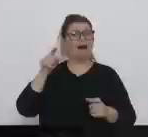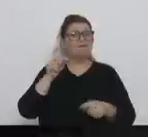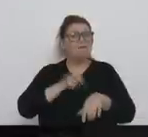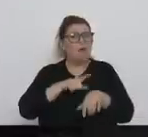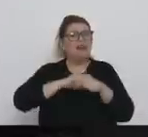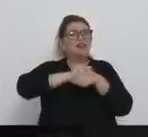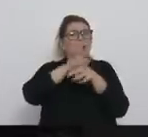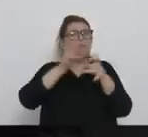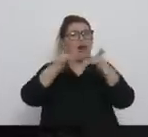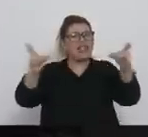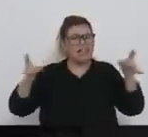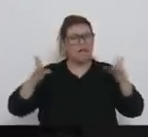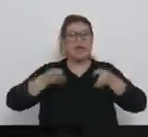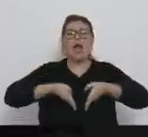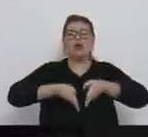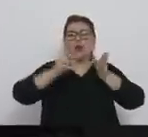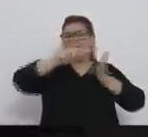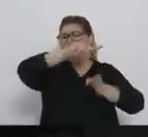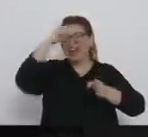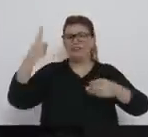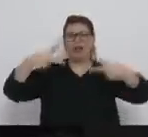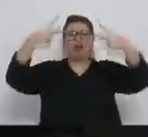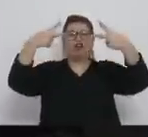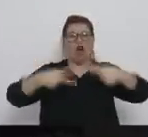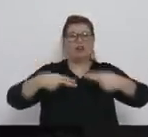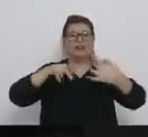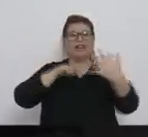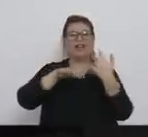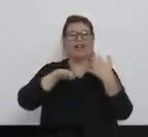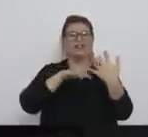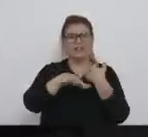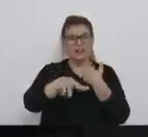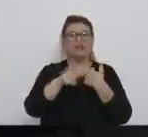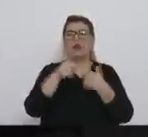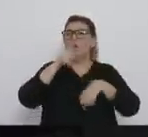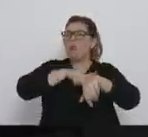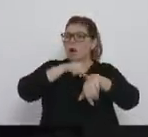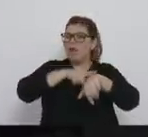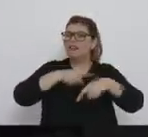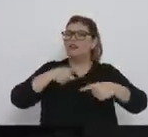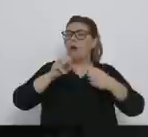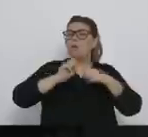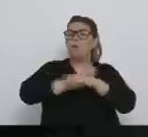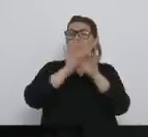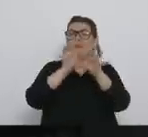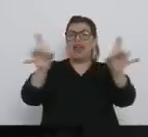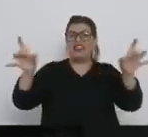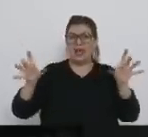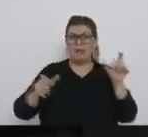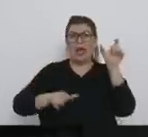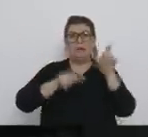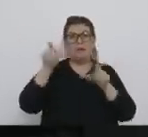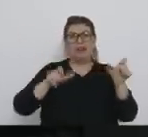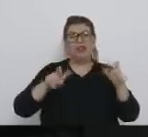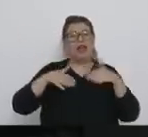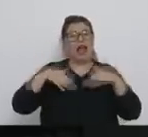en una ruta nacional se impedía el tránsito de las personas en pandemia las personas acostadas a la vera de la ruta porque